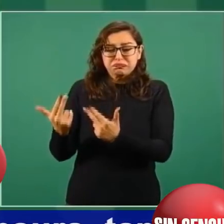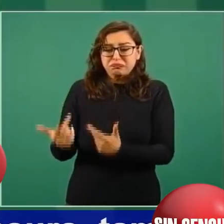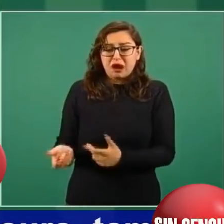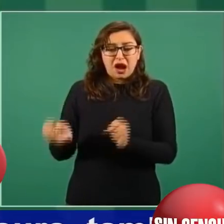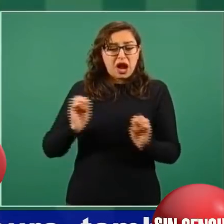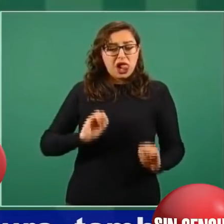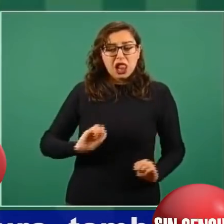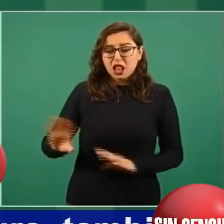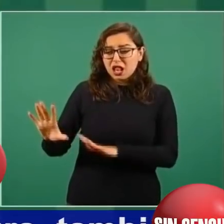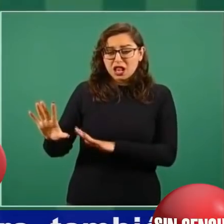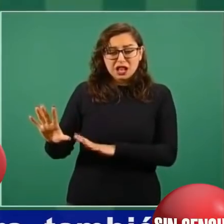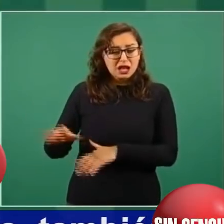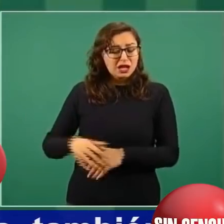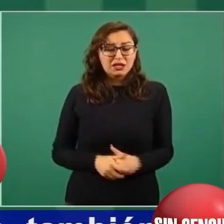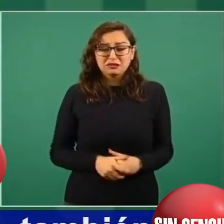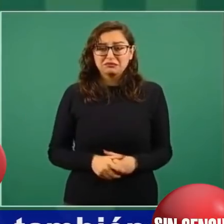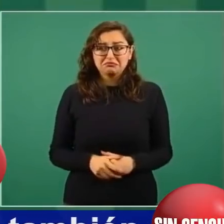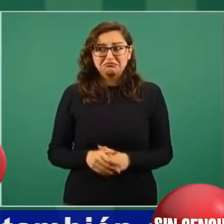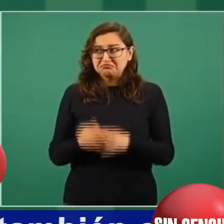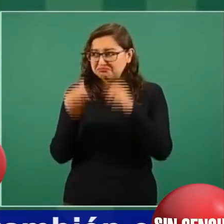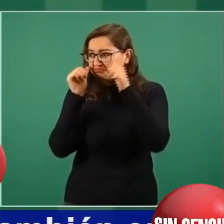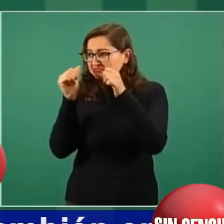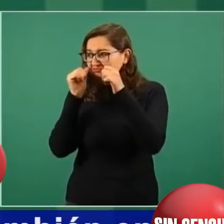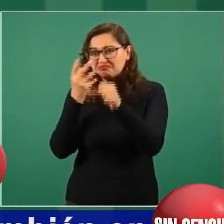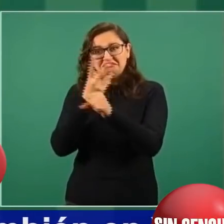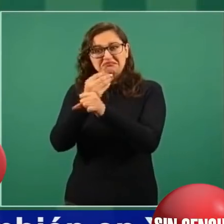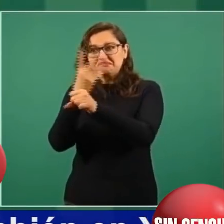las instalaciones educativas